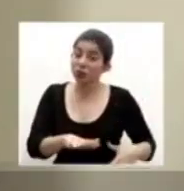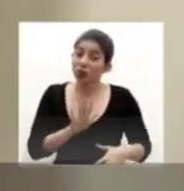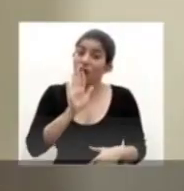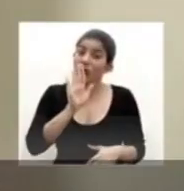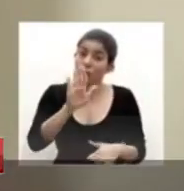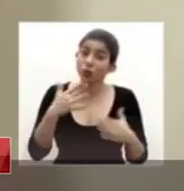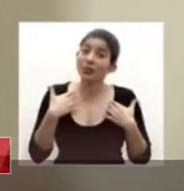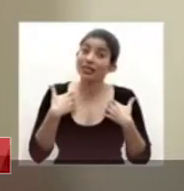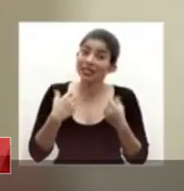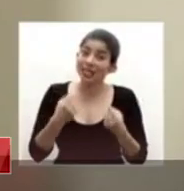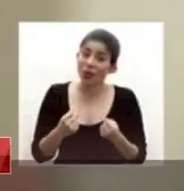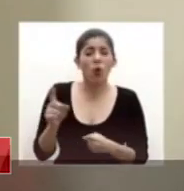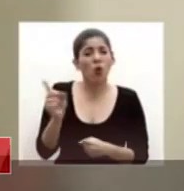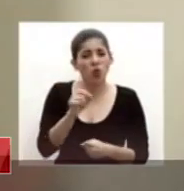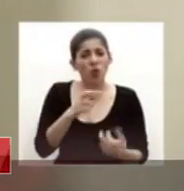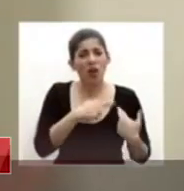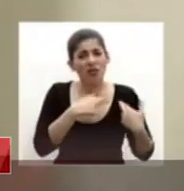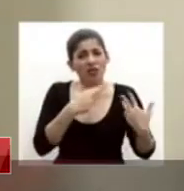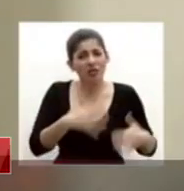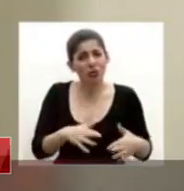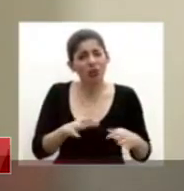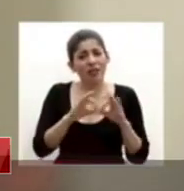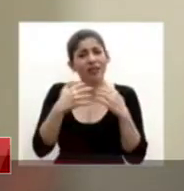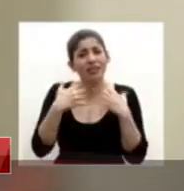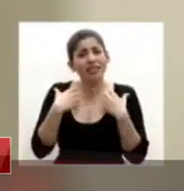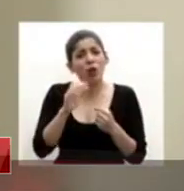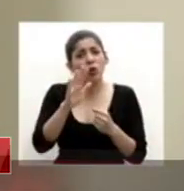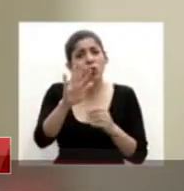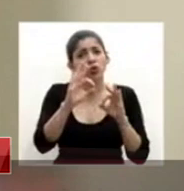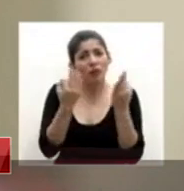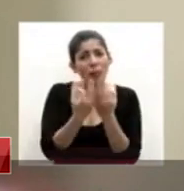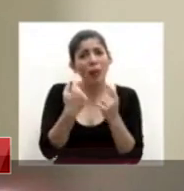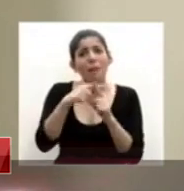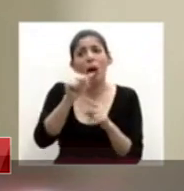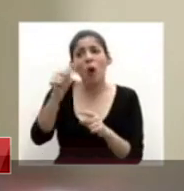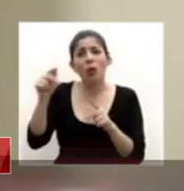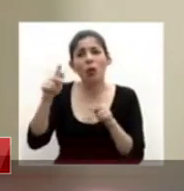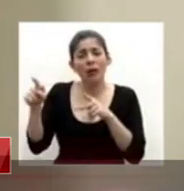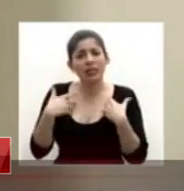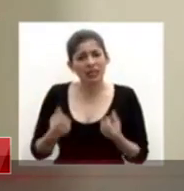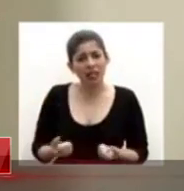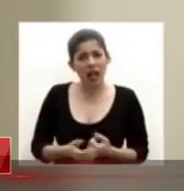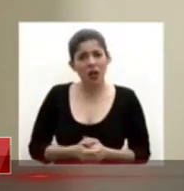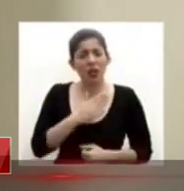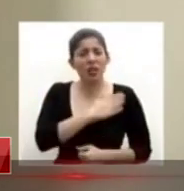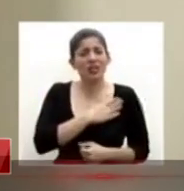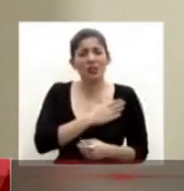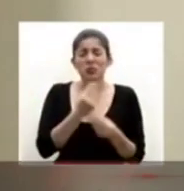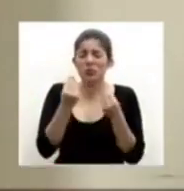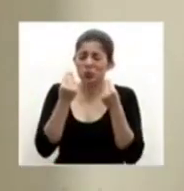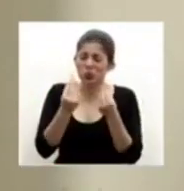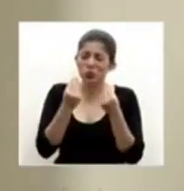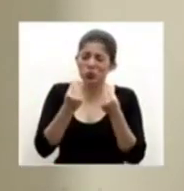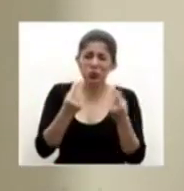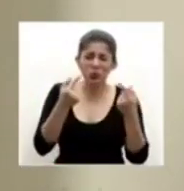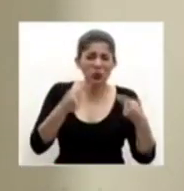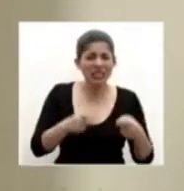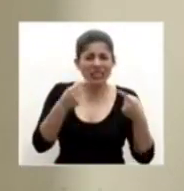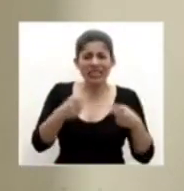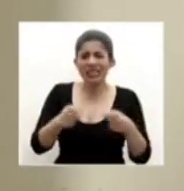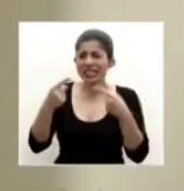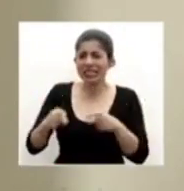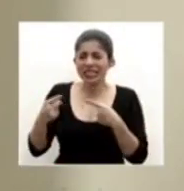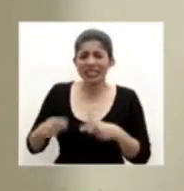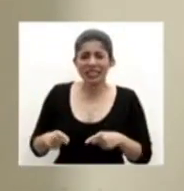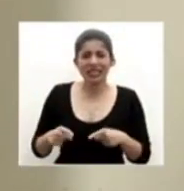salud, no sea irresponsable con la salud de su familia y de las personas que lo rodean. Lamentablemente tuvimos muchísimos incidentes que